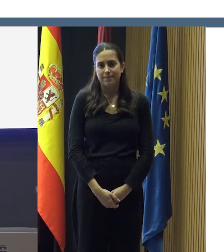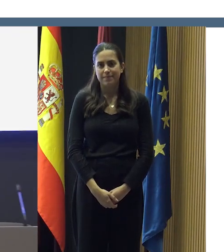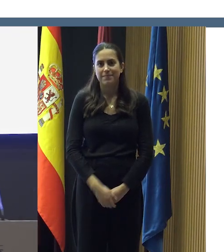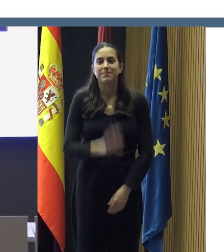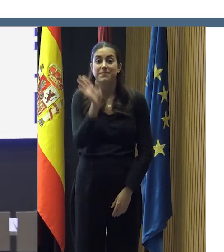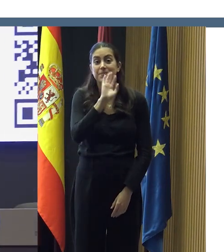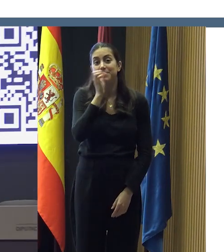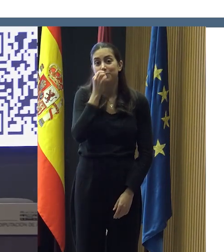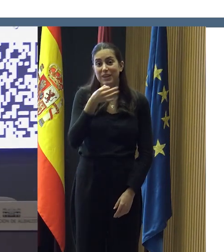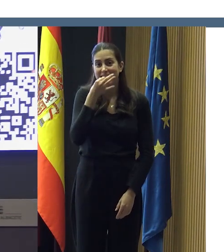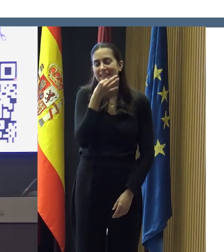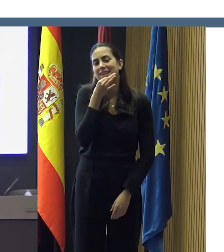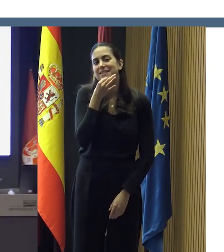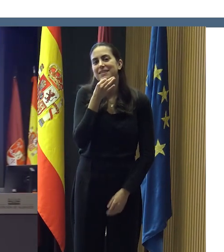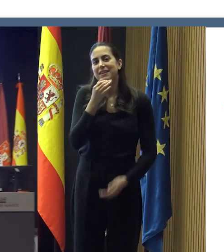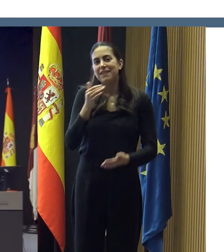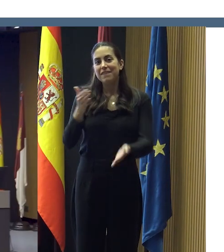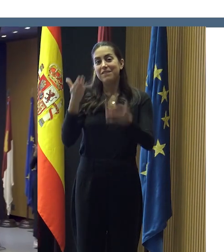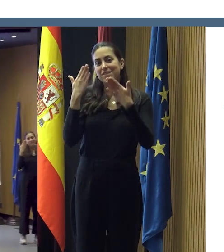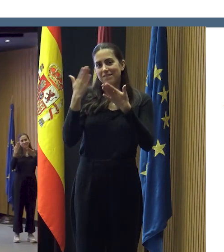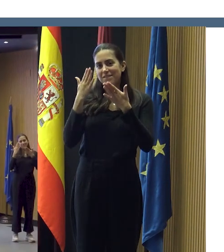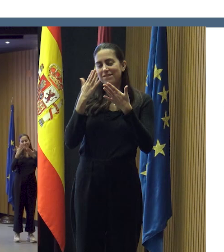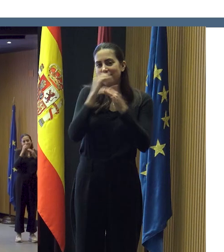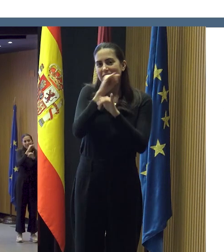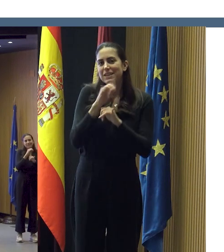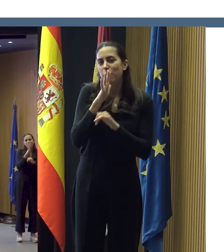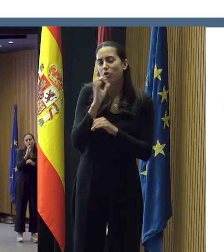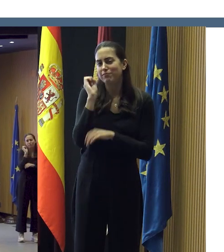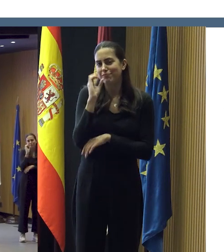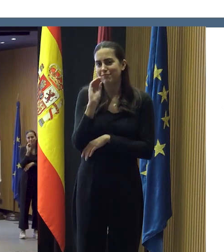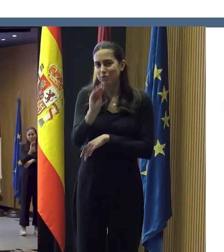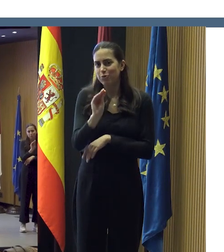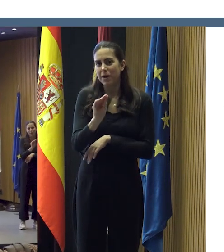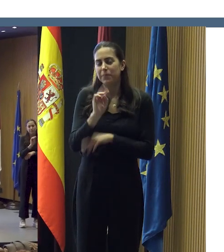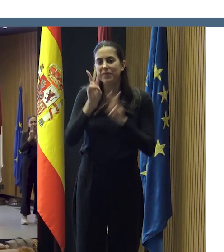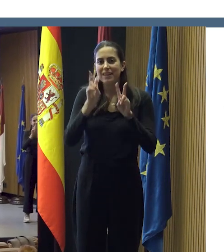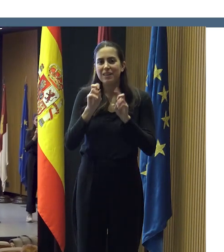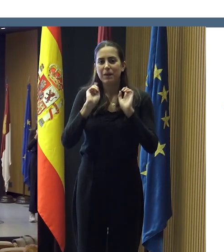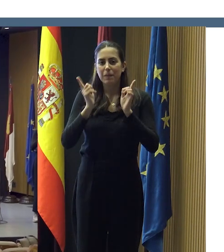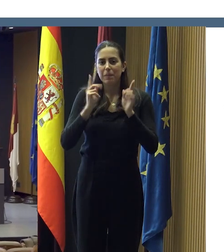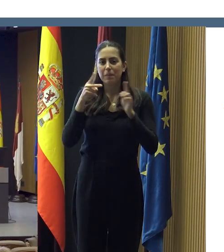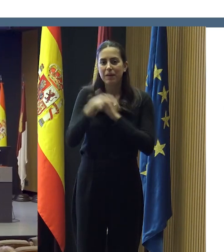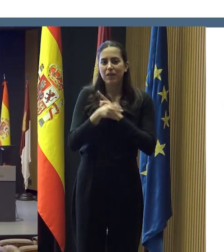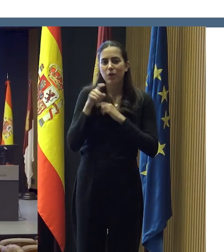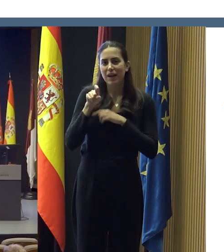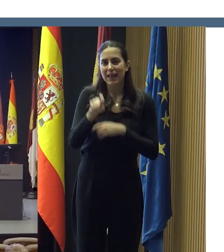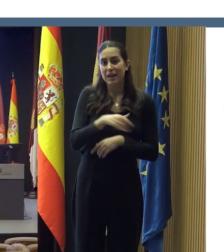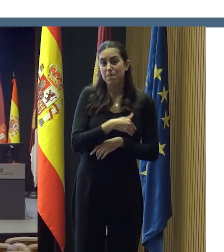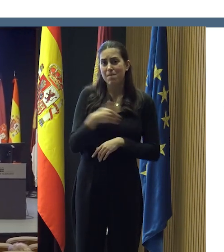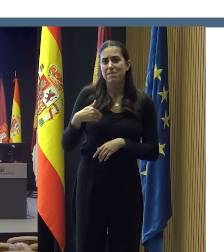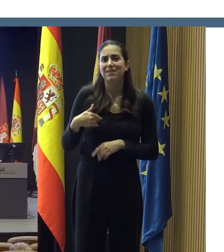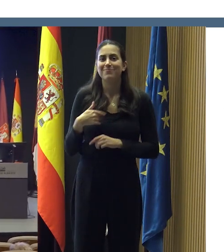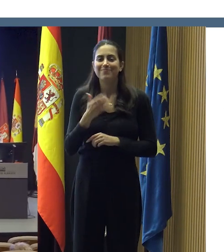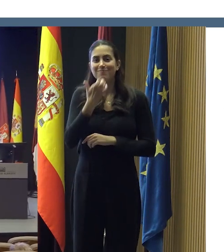Hola, buenas tardes y felicidades por la conferencia. Respecto a la prevención del cáncer de mama, si a